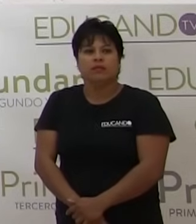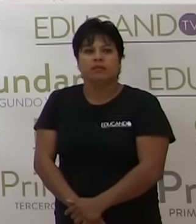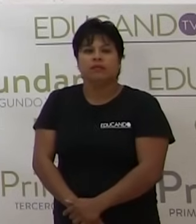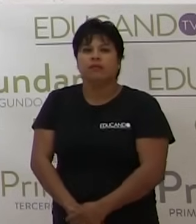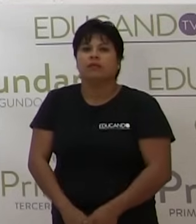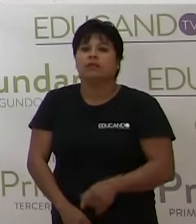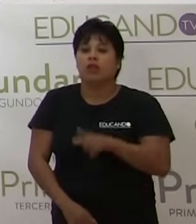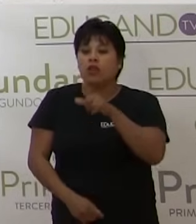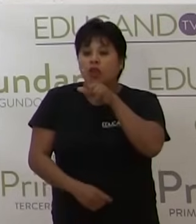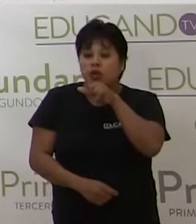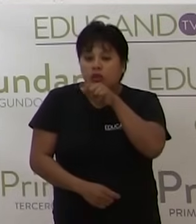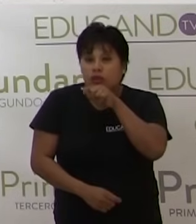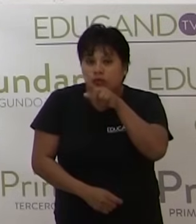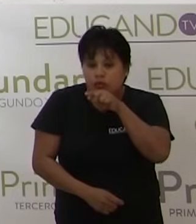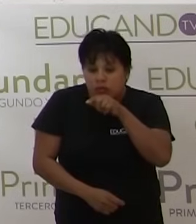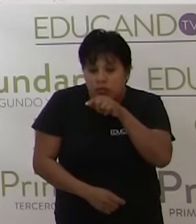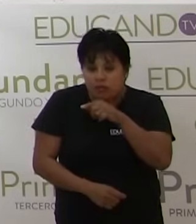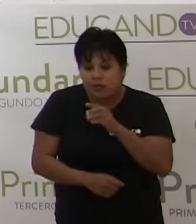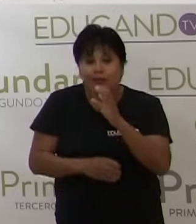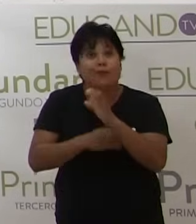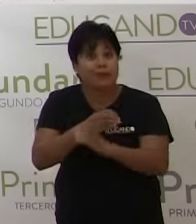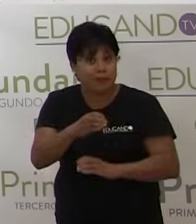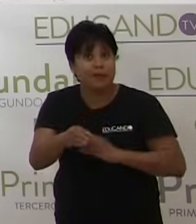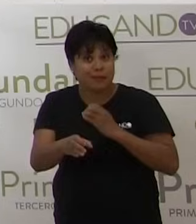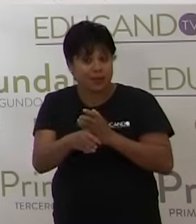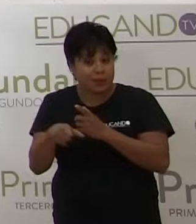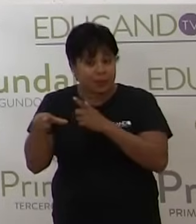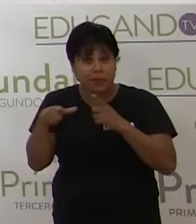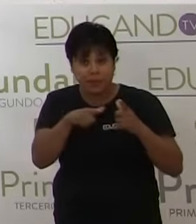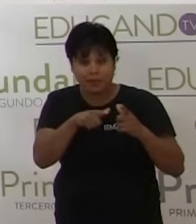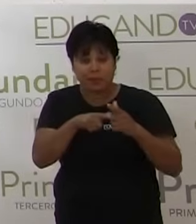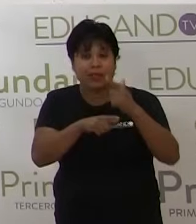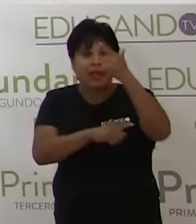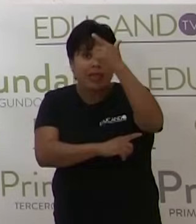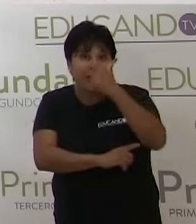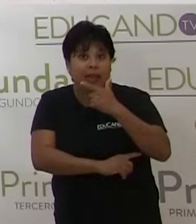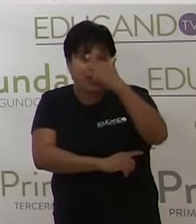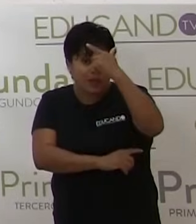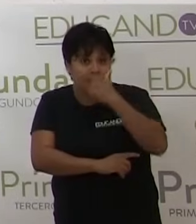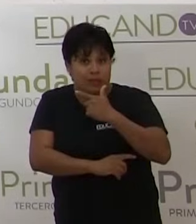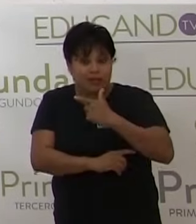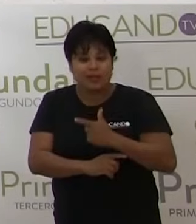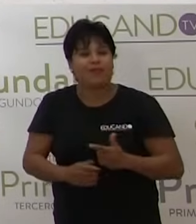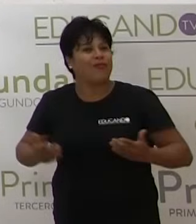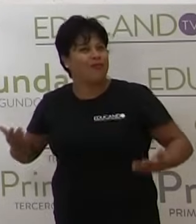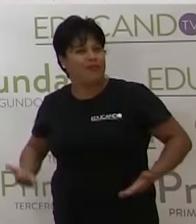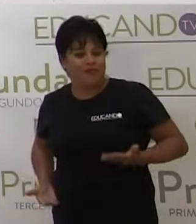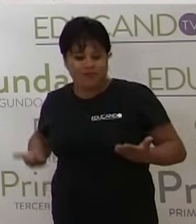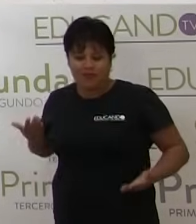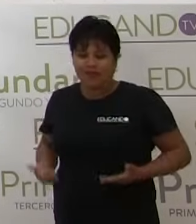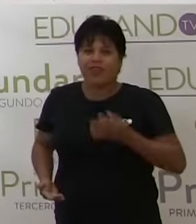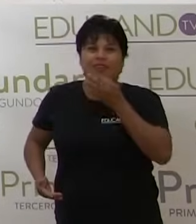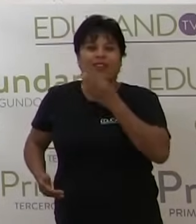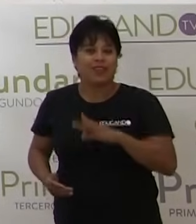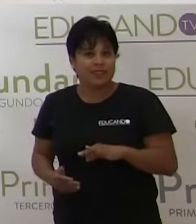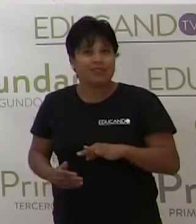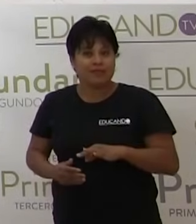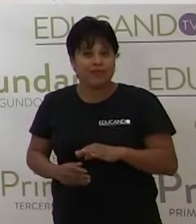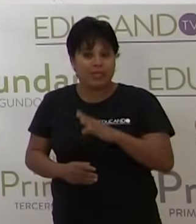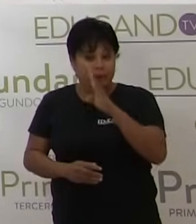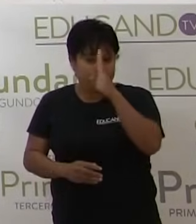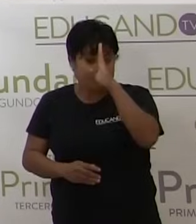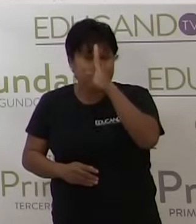los pollitos cumplen años y en la noche van a festejar casi al